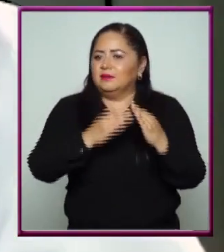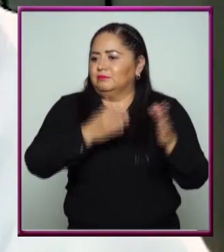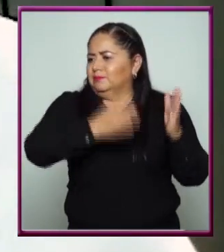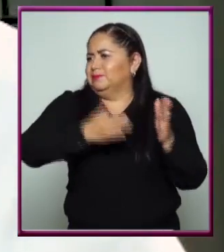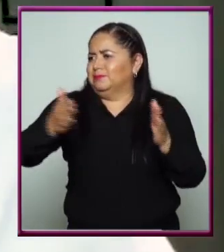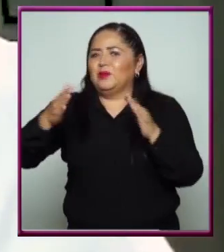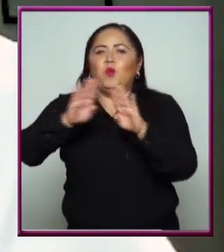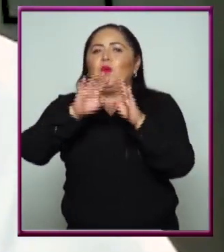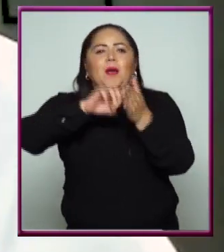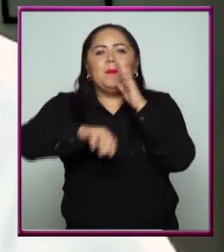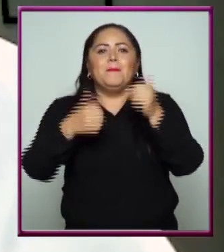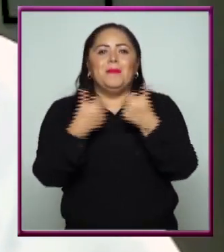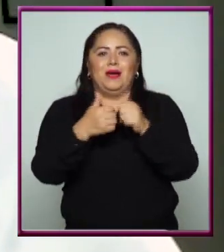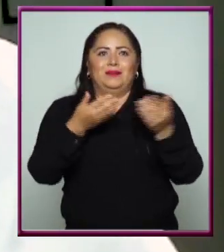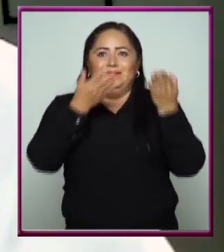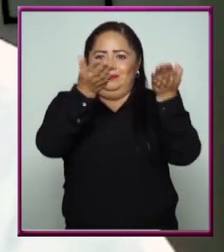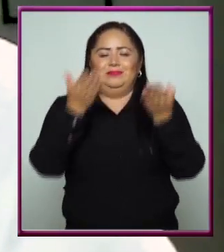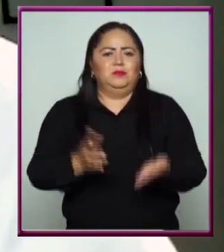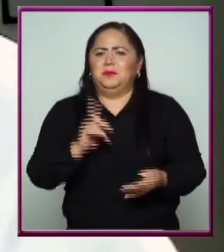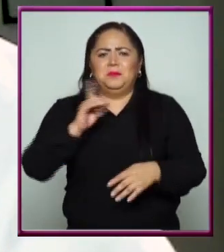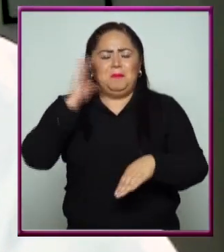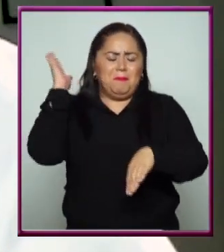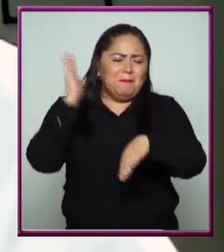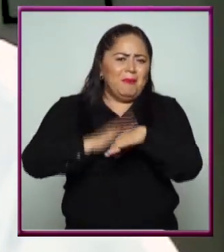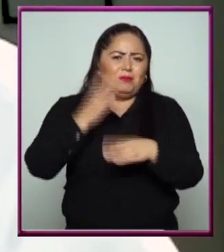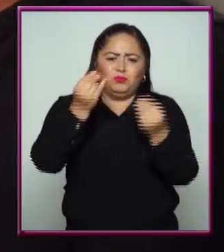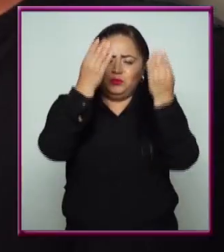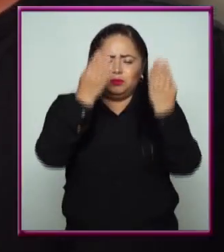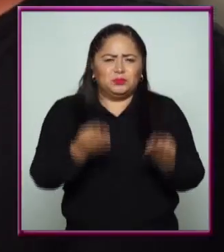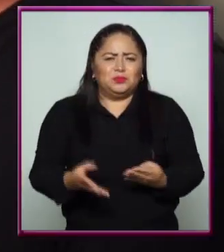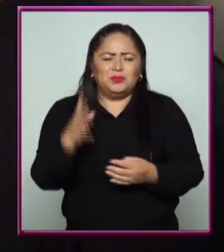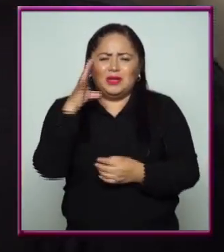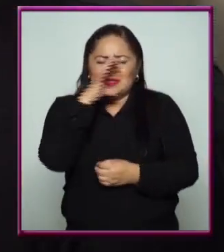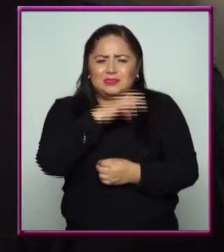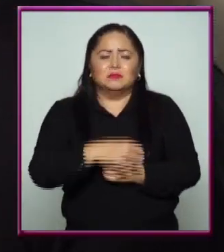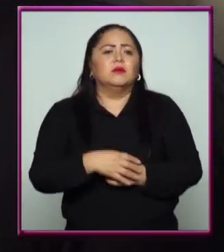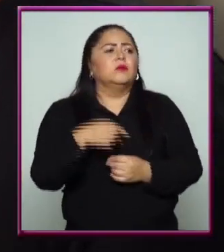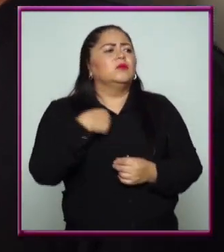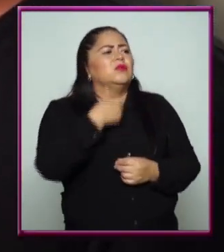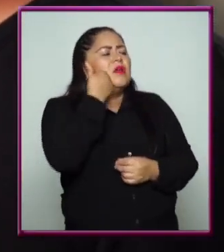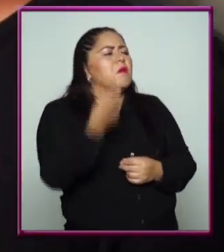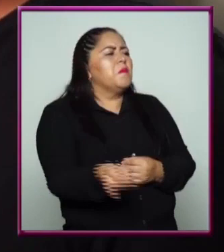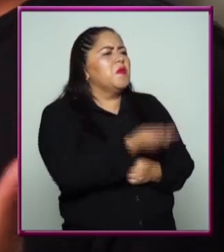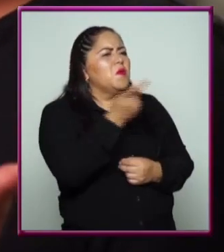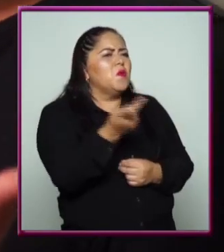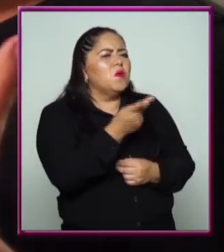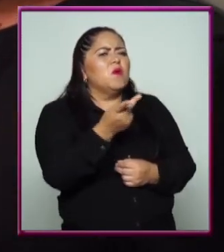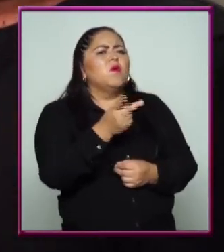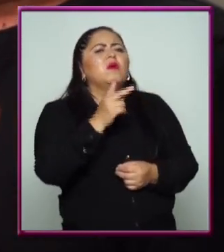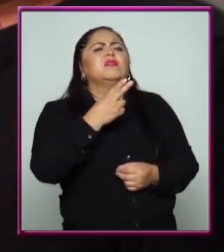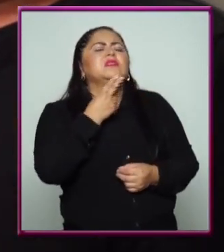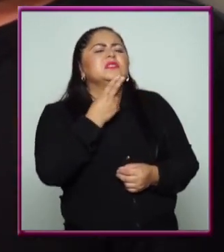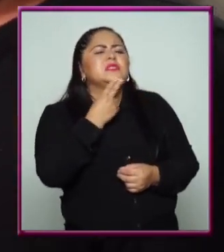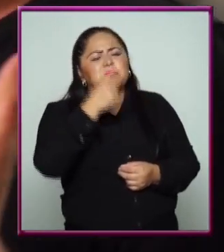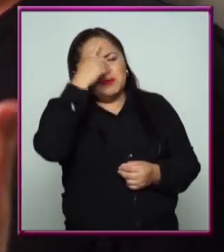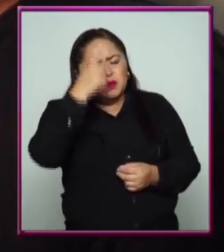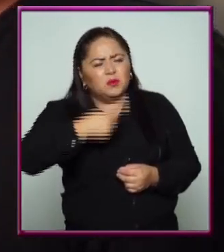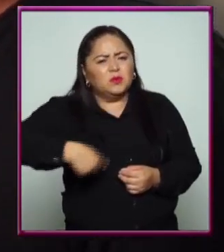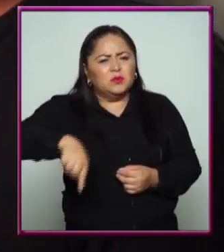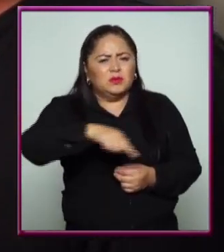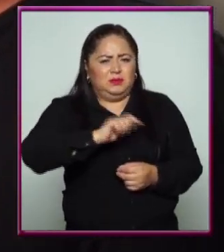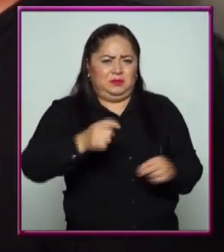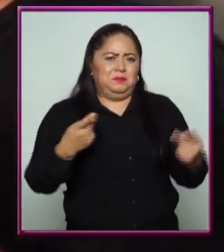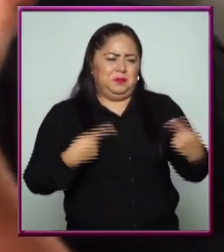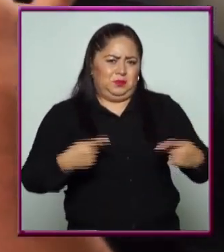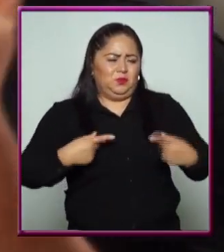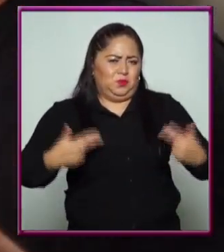O de panaderías se pueden producir. Y me gustaría preguntarles, ¿de qué nos sirve a nosotros, a la